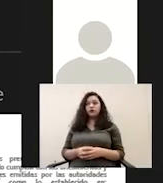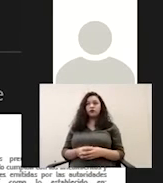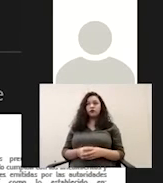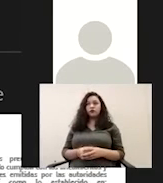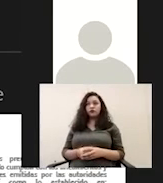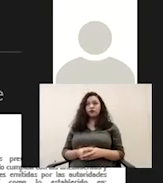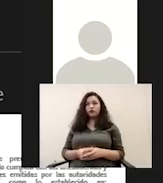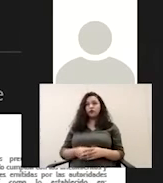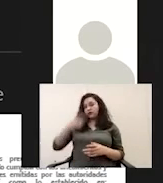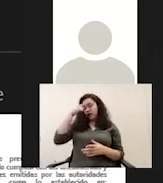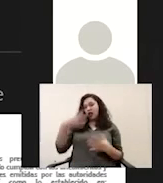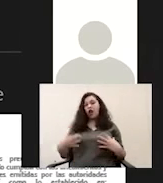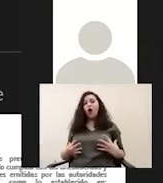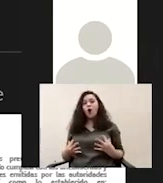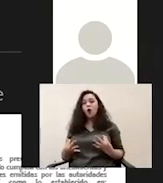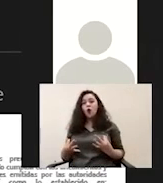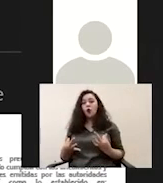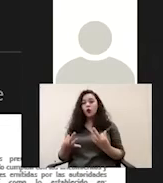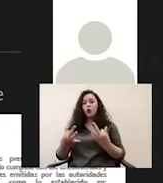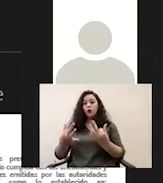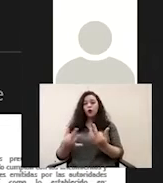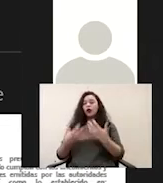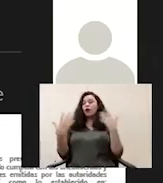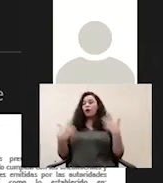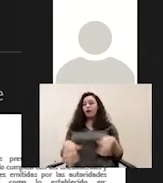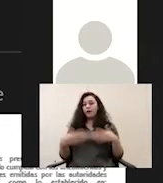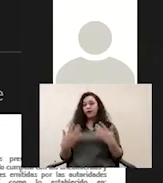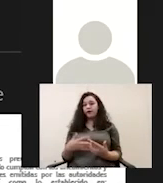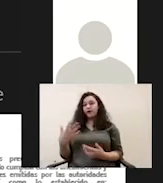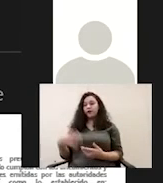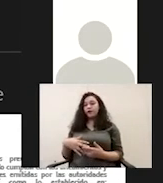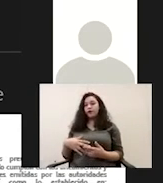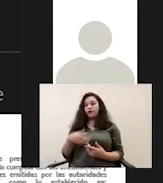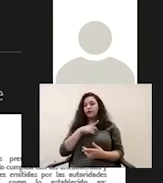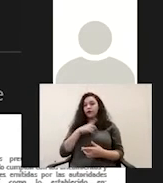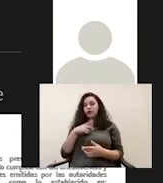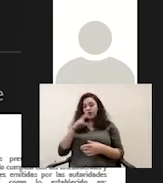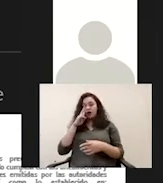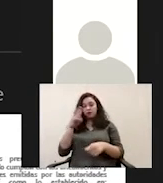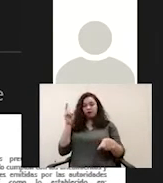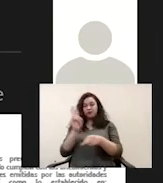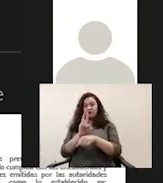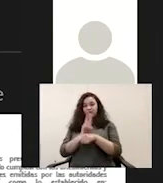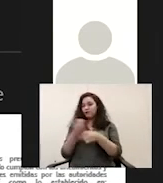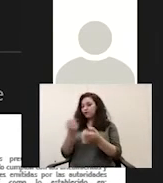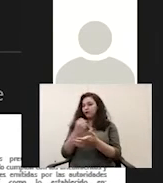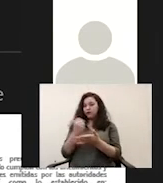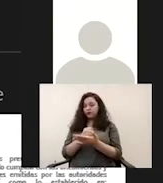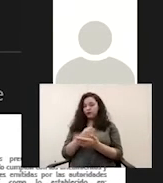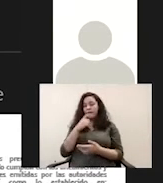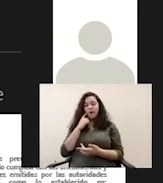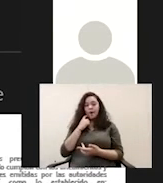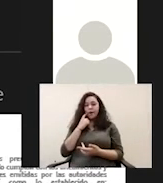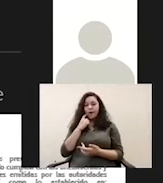la delicadeza del evento, son de observancia obligatoria. Y obviamente también